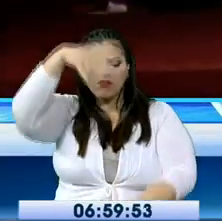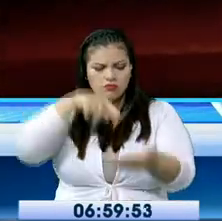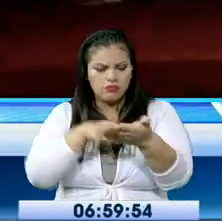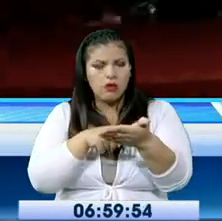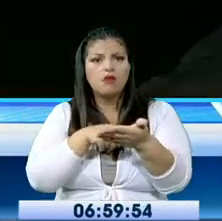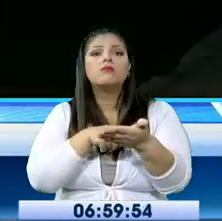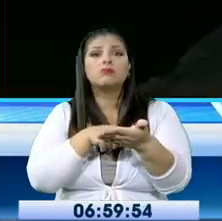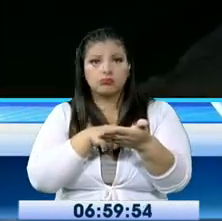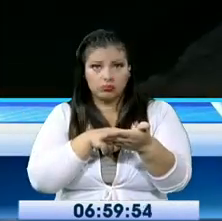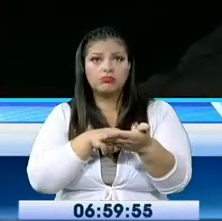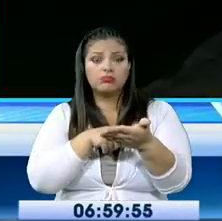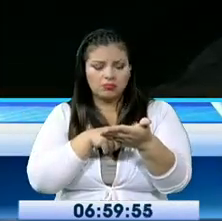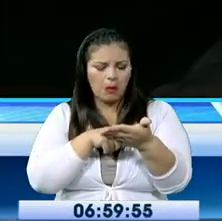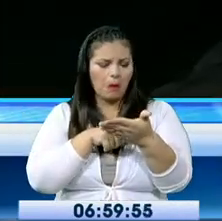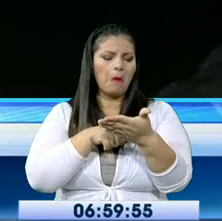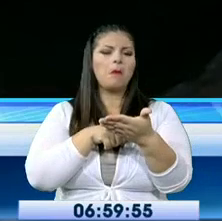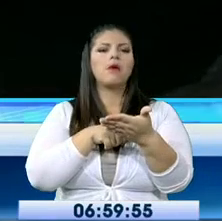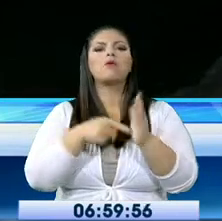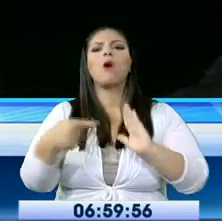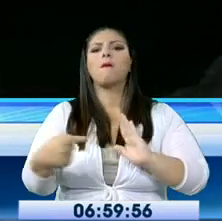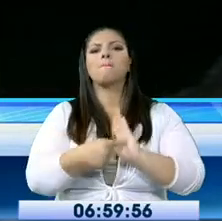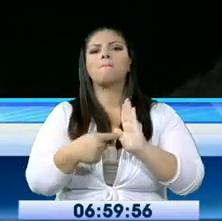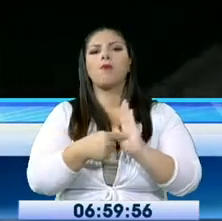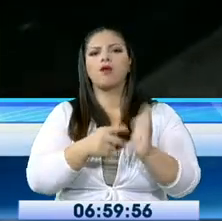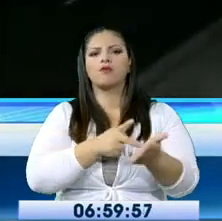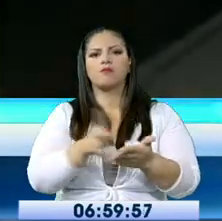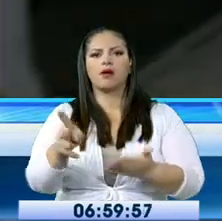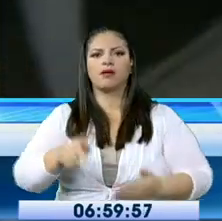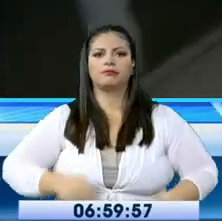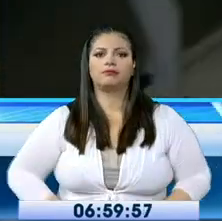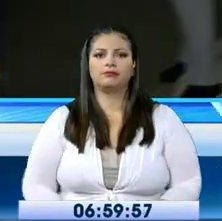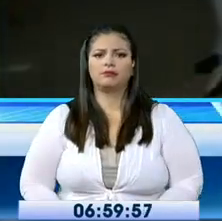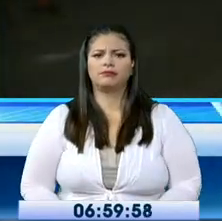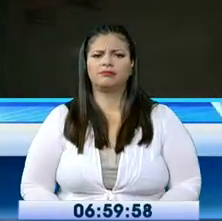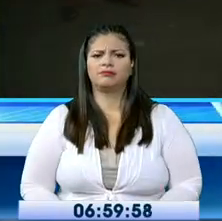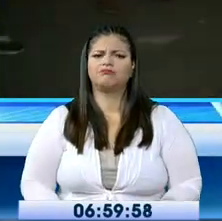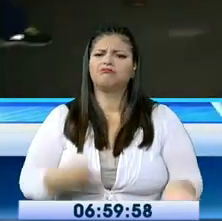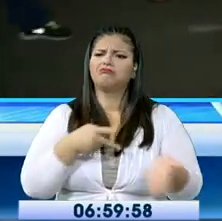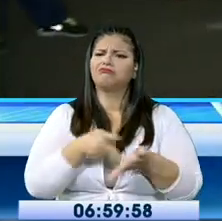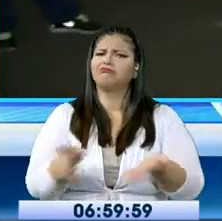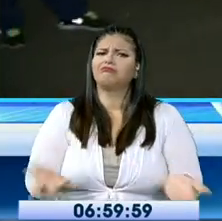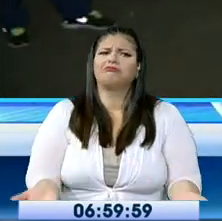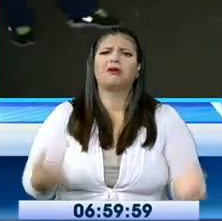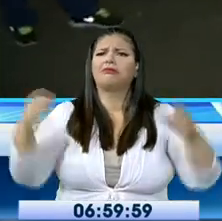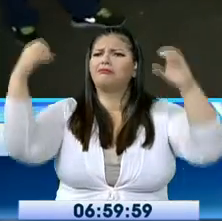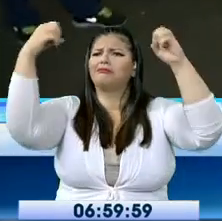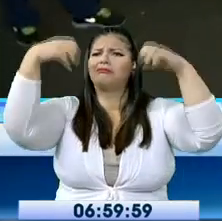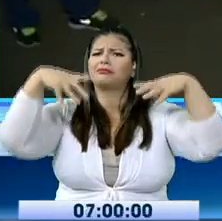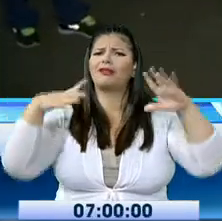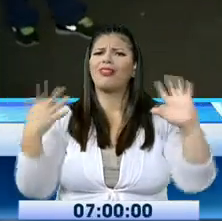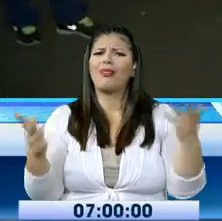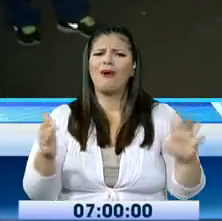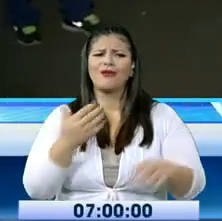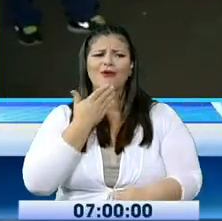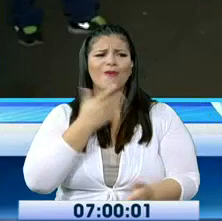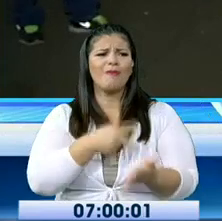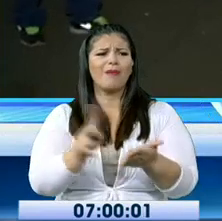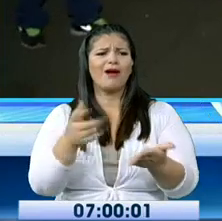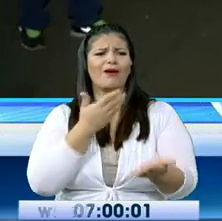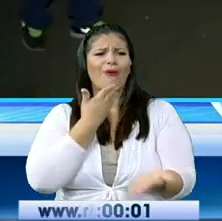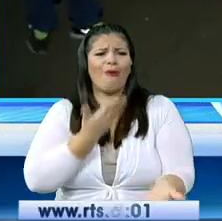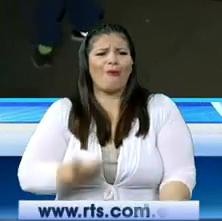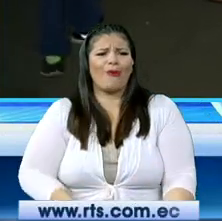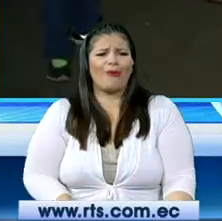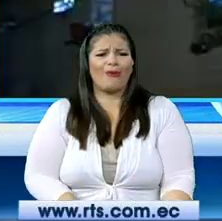todo el mundo alumbrado público. ¿Y ellos de qué alumbrado público disfrutan? ¿O tienen? Ninguno. Más bien están en